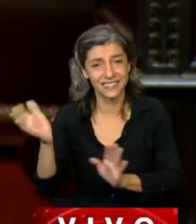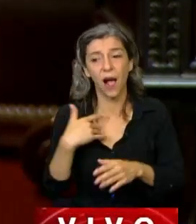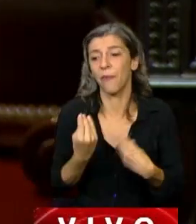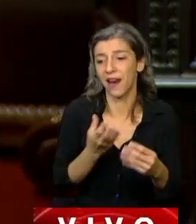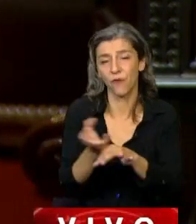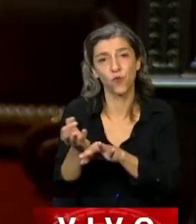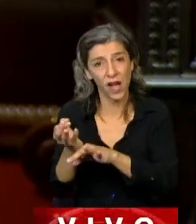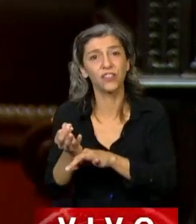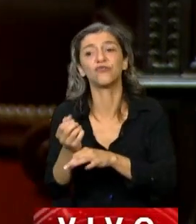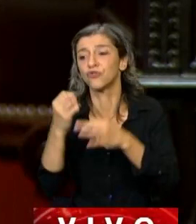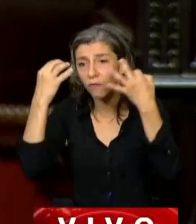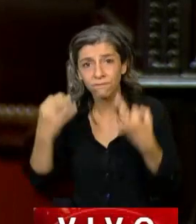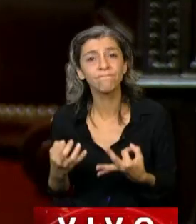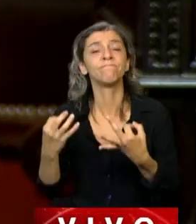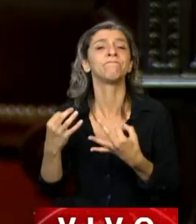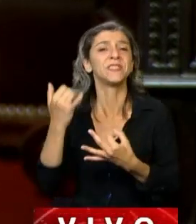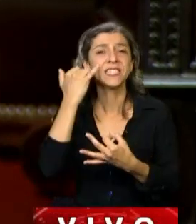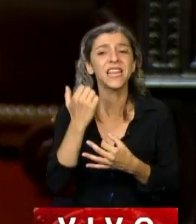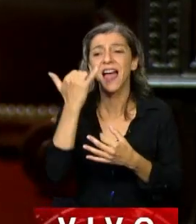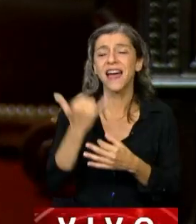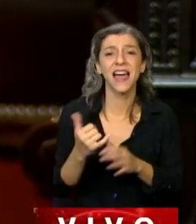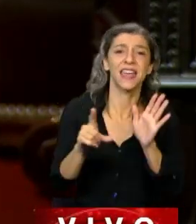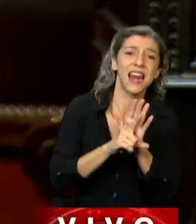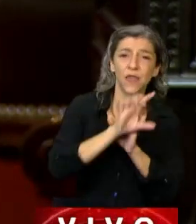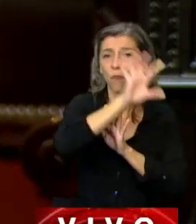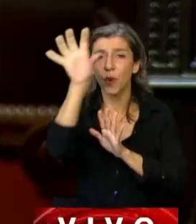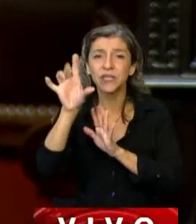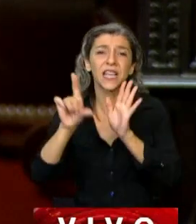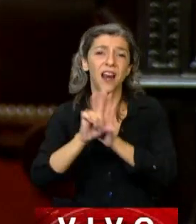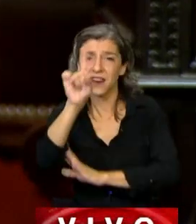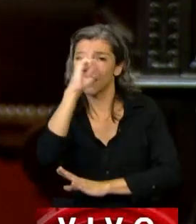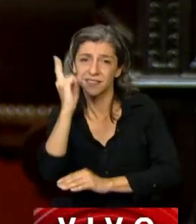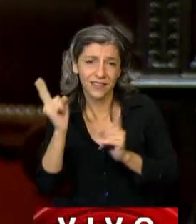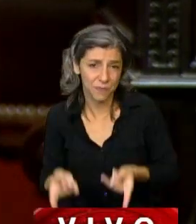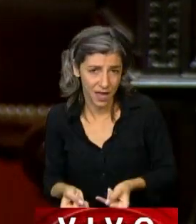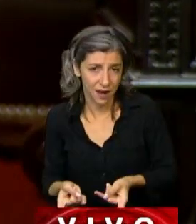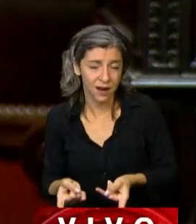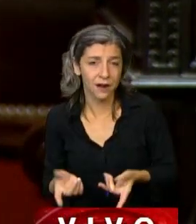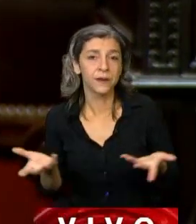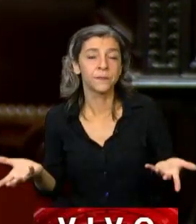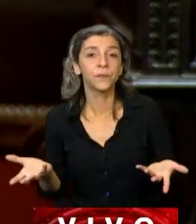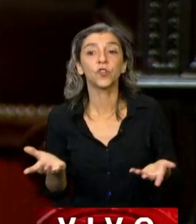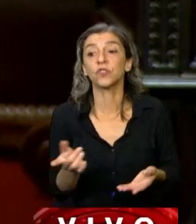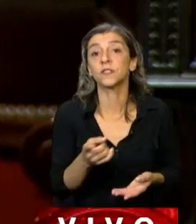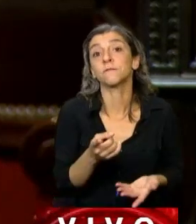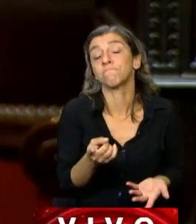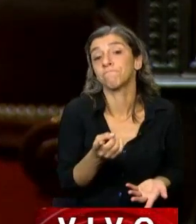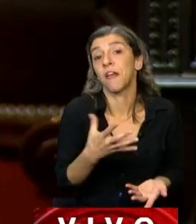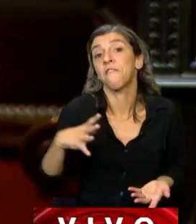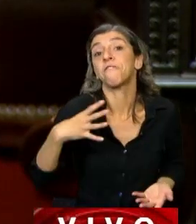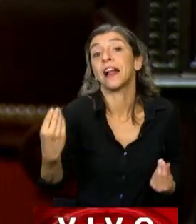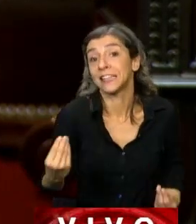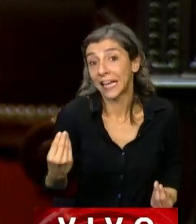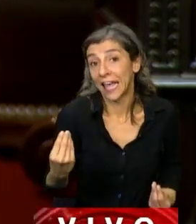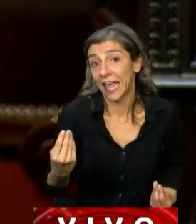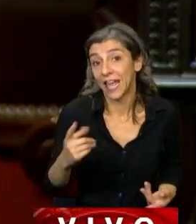educación y mayor concientización existen tanto en la ley provincial como en la ley nacional. Hace falta voluntad política para